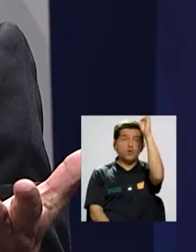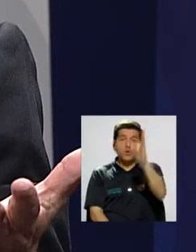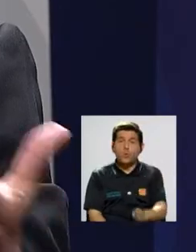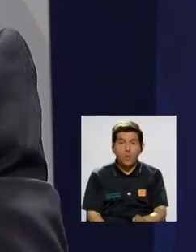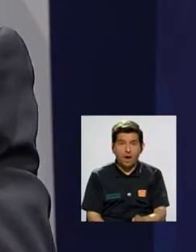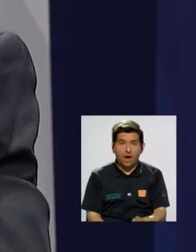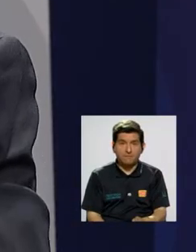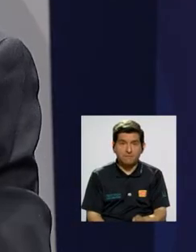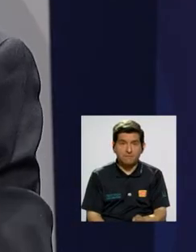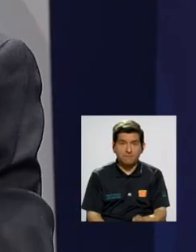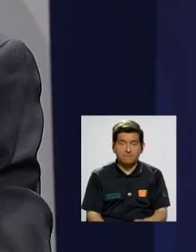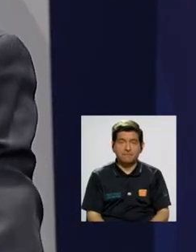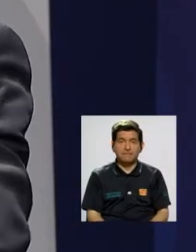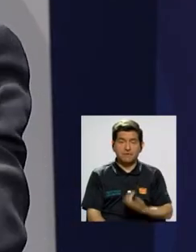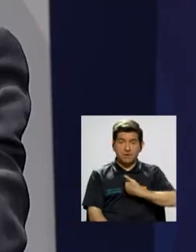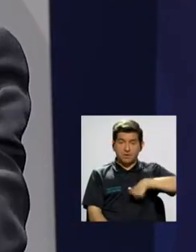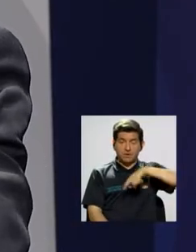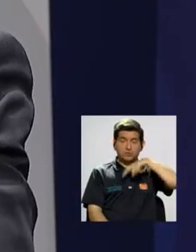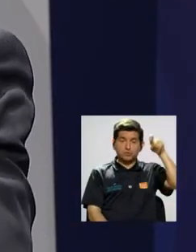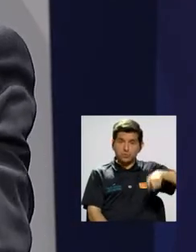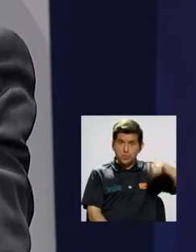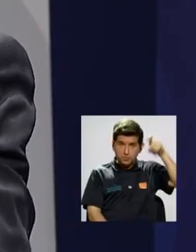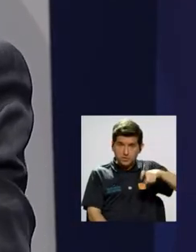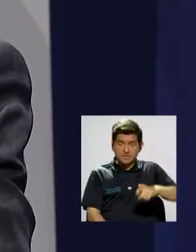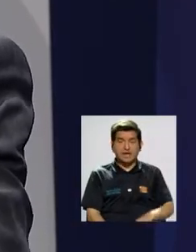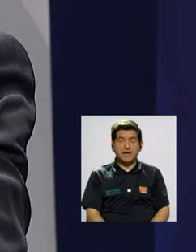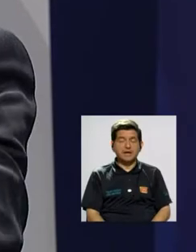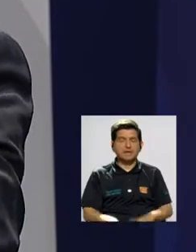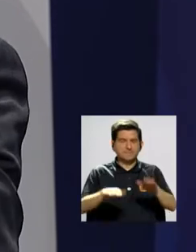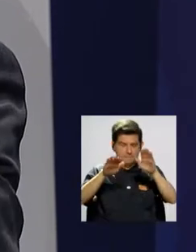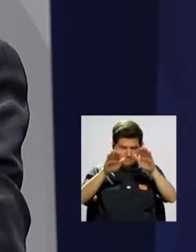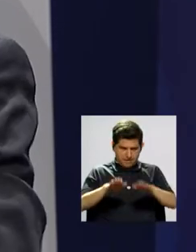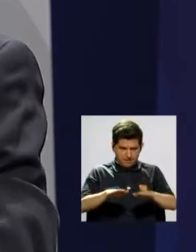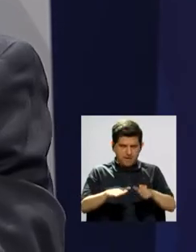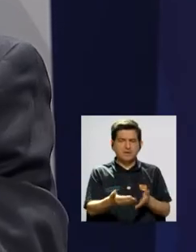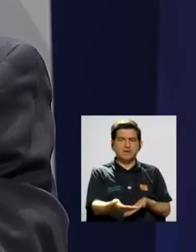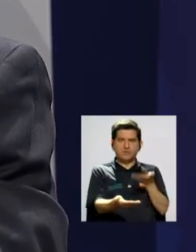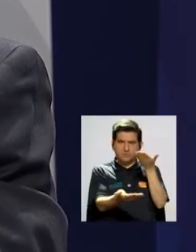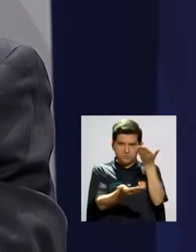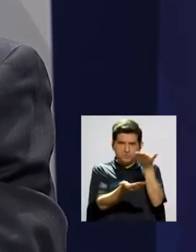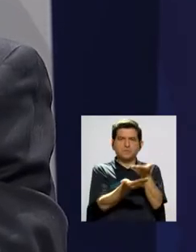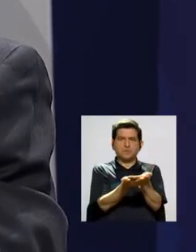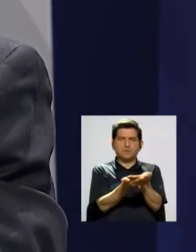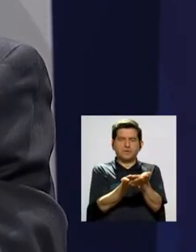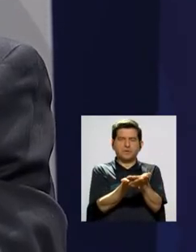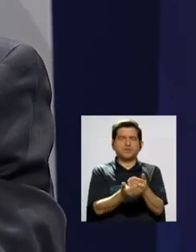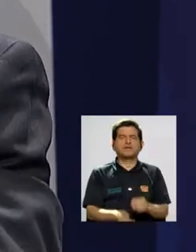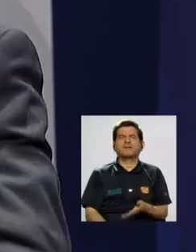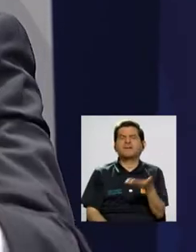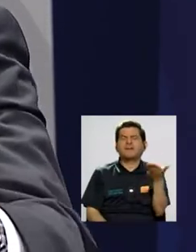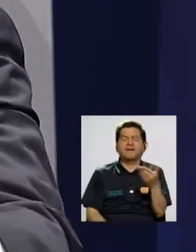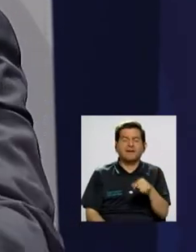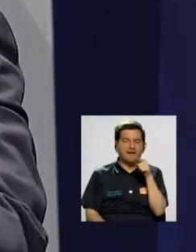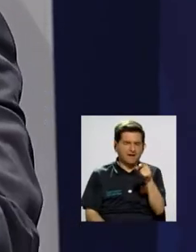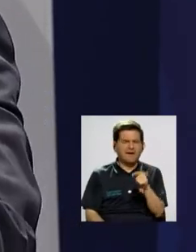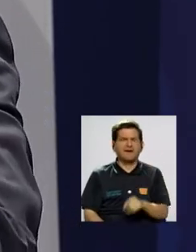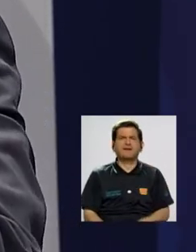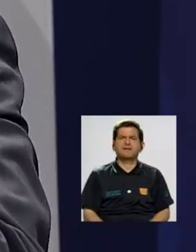Jamás. Lo que nos corresponde a nosotros es precisamente con serenidad venir a plantear. Reivindicar. Sí.